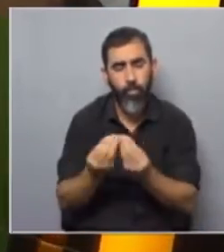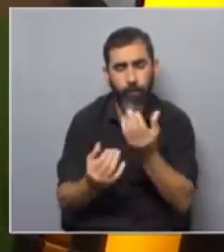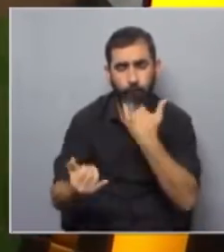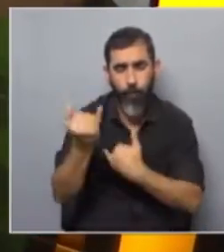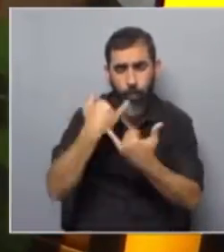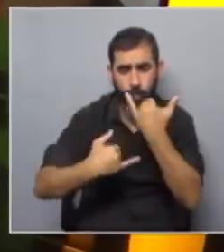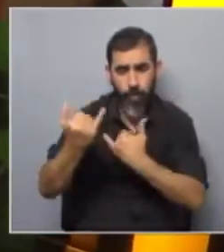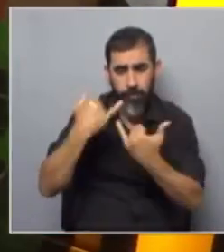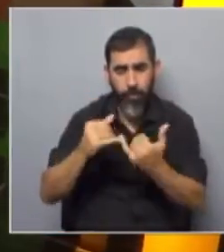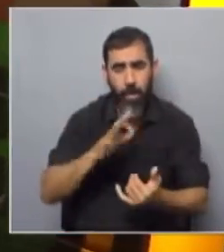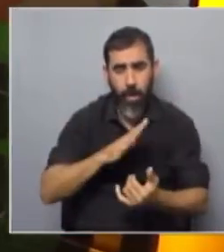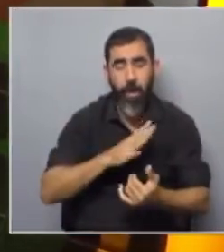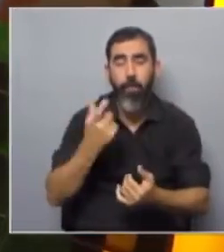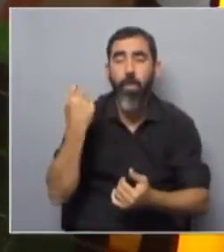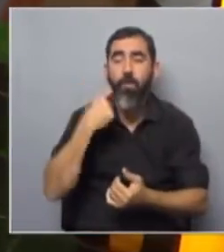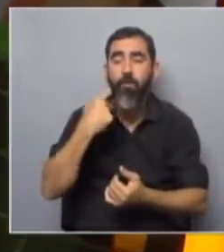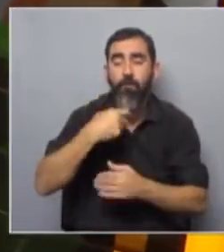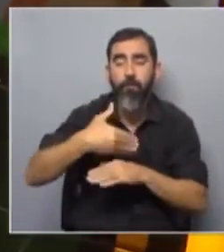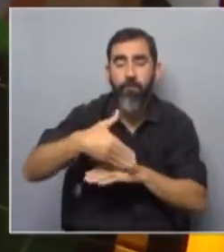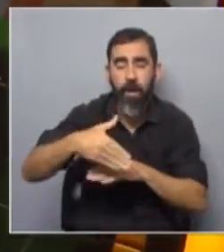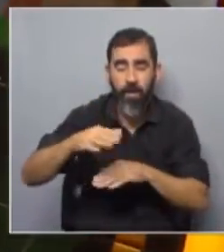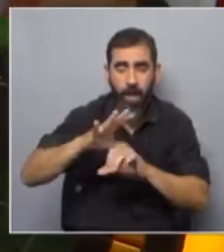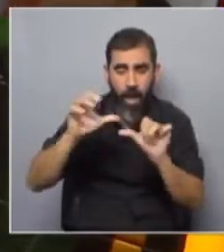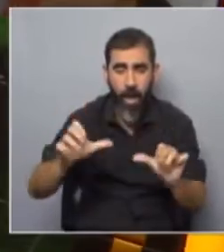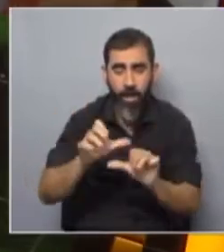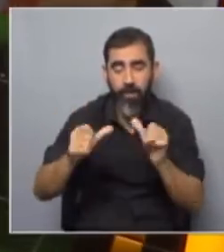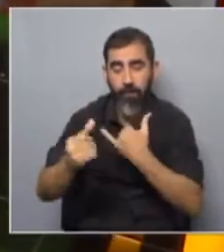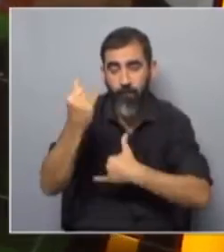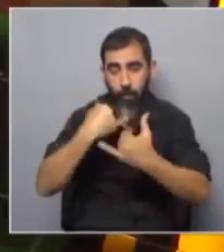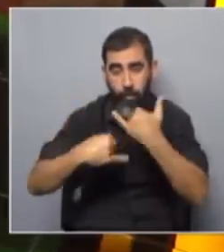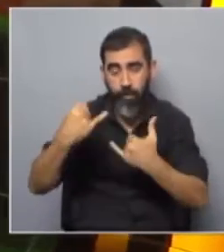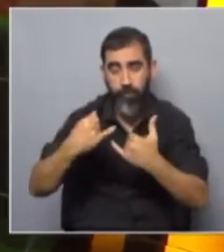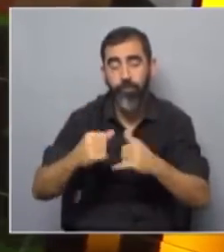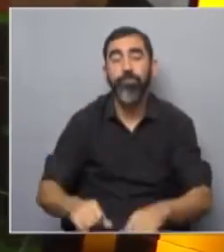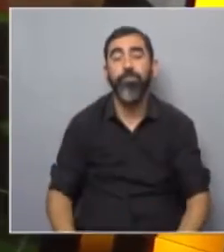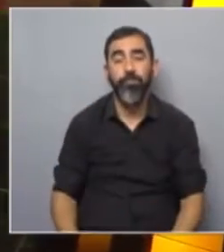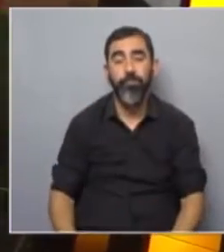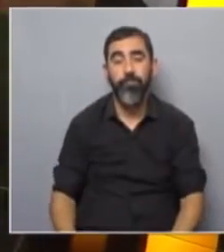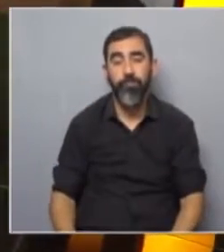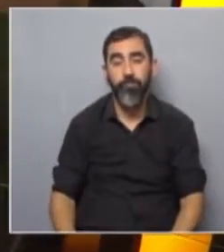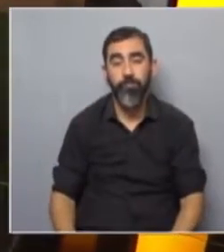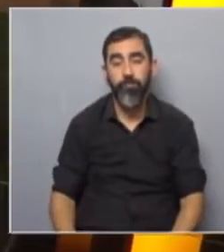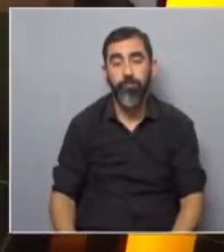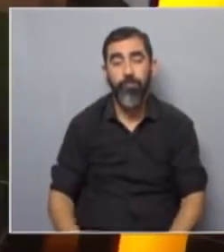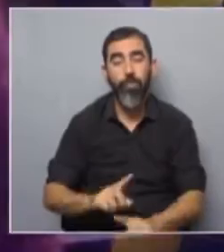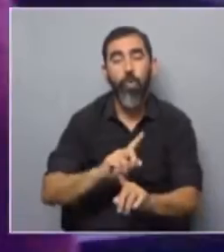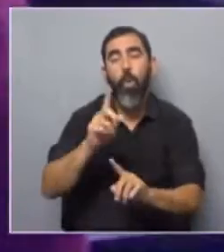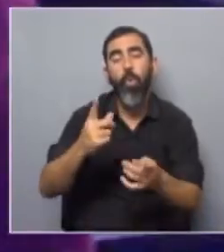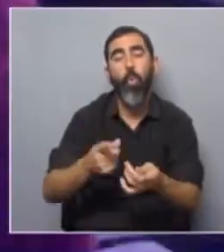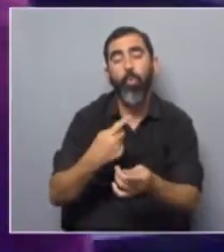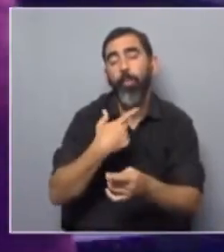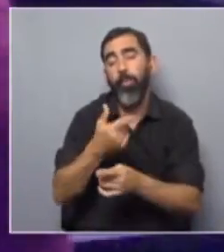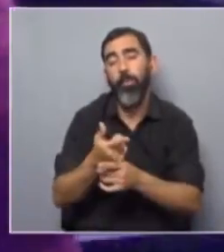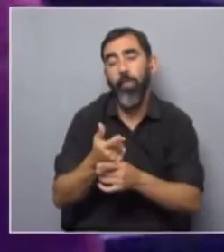pero también queda muchísima información por generar. En otros aspectos, capaz que no tan habituales, como